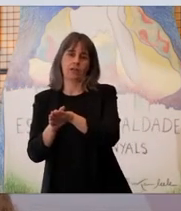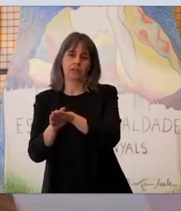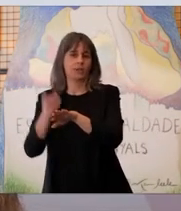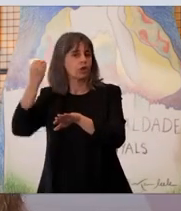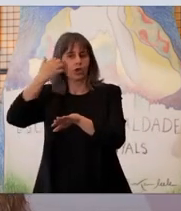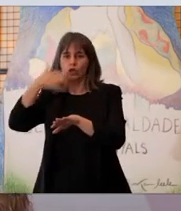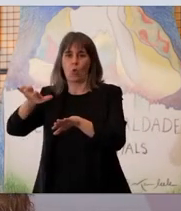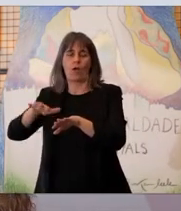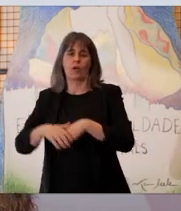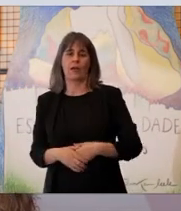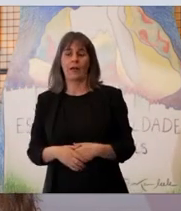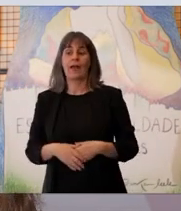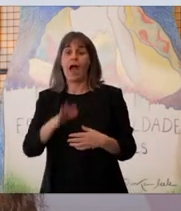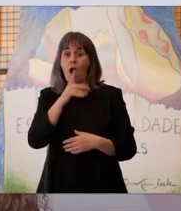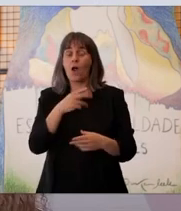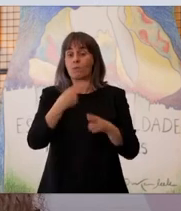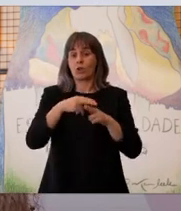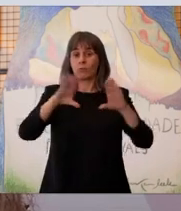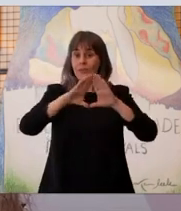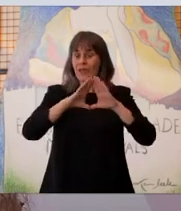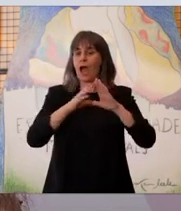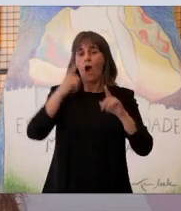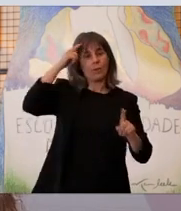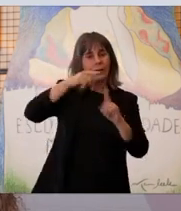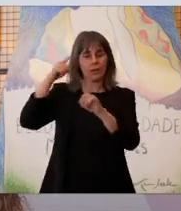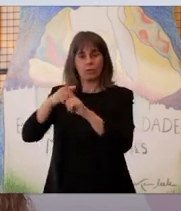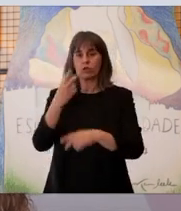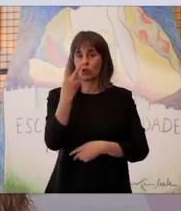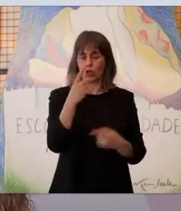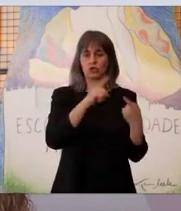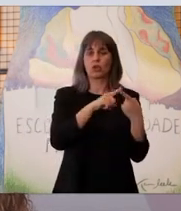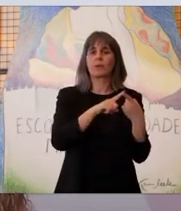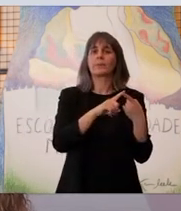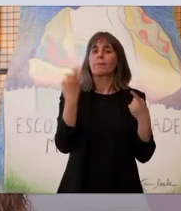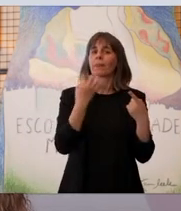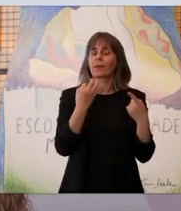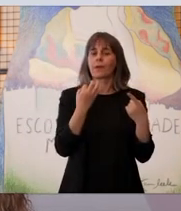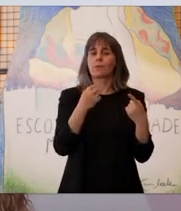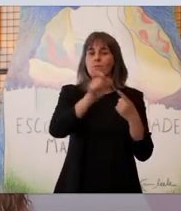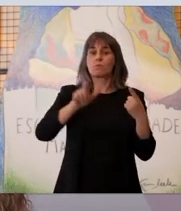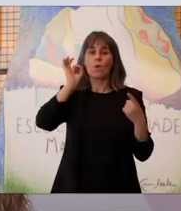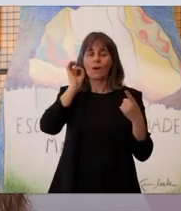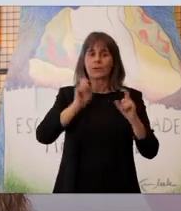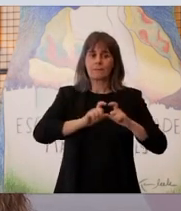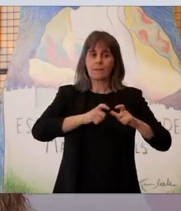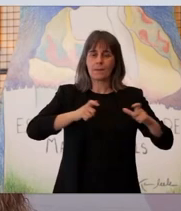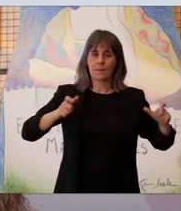política feminista muestra dos objetivos claros el primero es aumentar la cantidad de mujeres entre la clase dirigente y la segunda